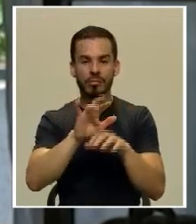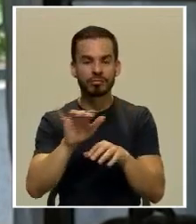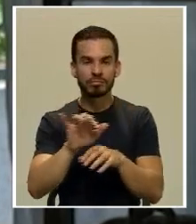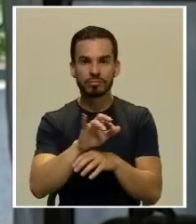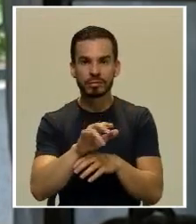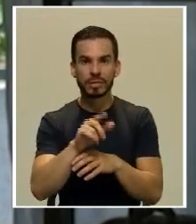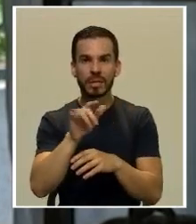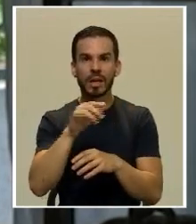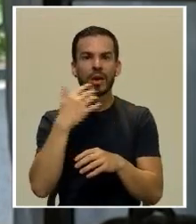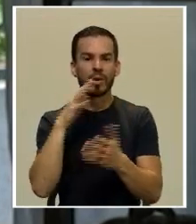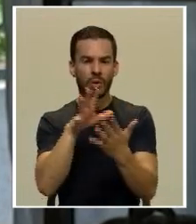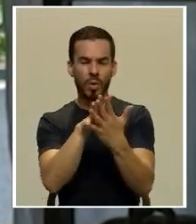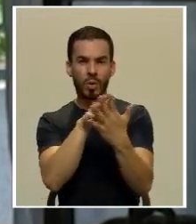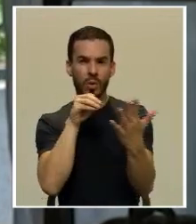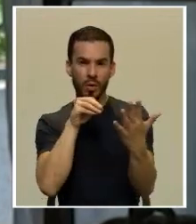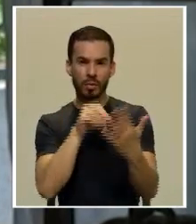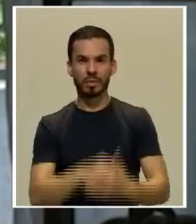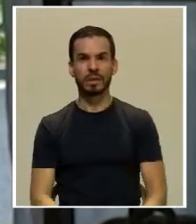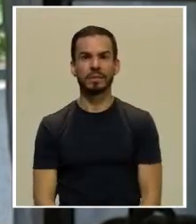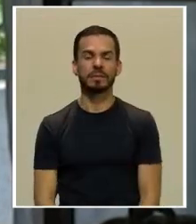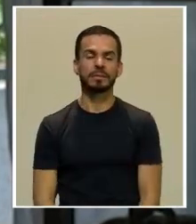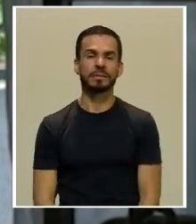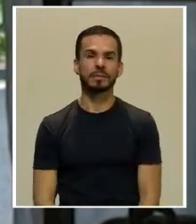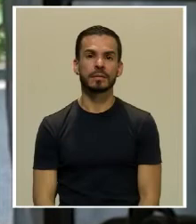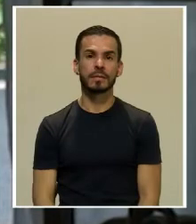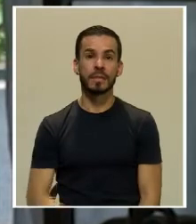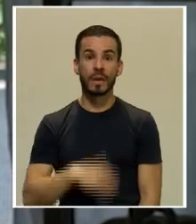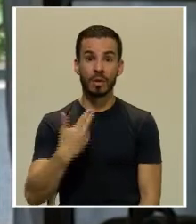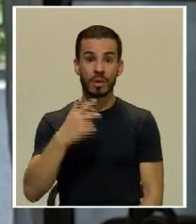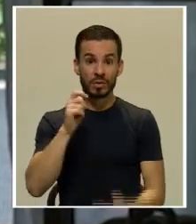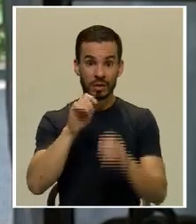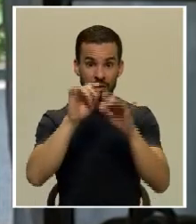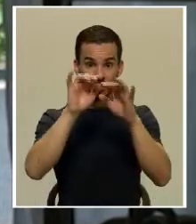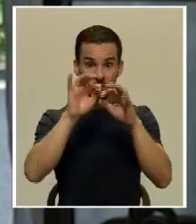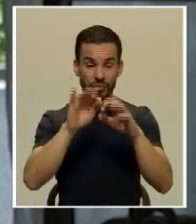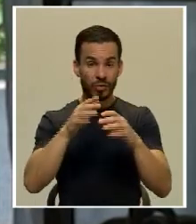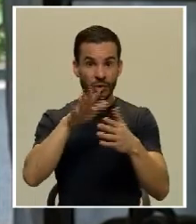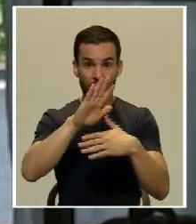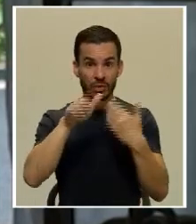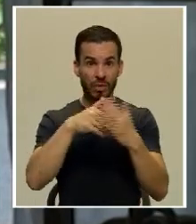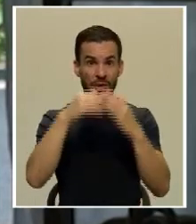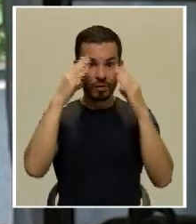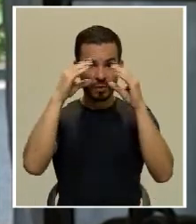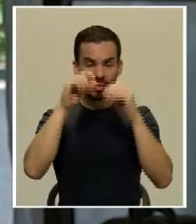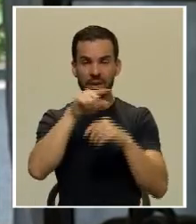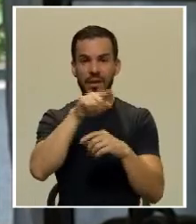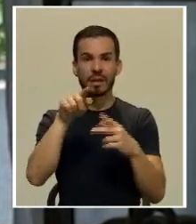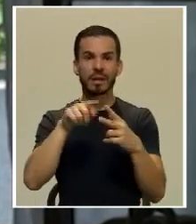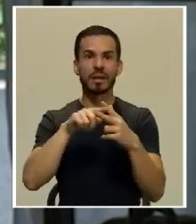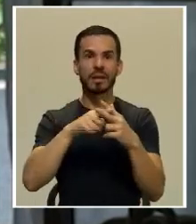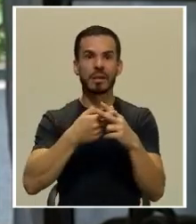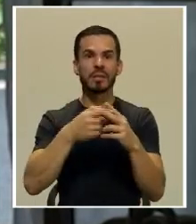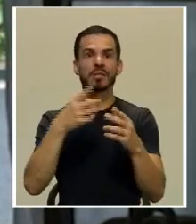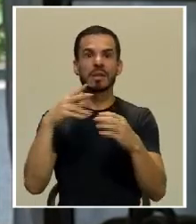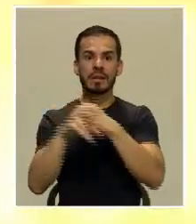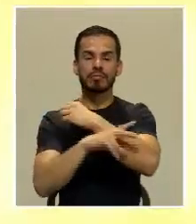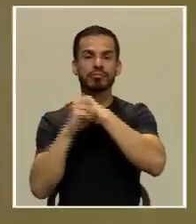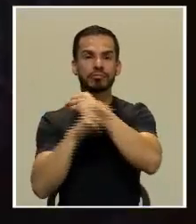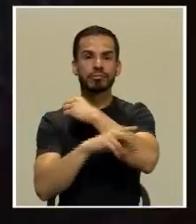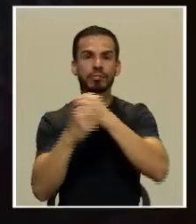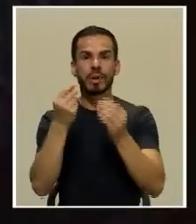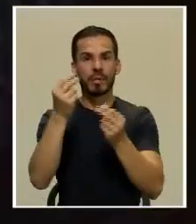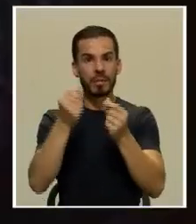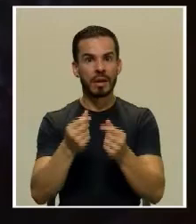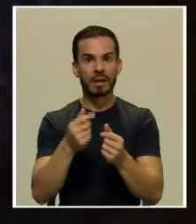¿verdad? Es como que se los copian. Entonces, a la hora que usted llena la información, ellos empiezan a sacarle la plata y usted no se da